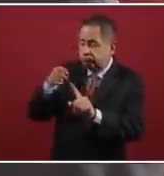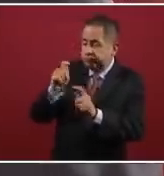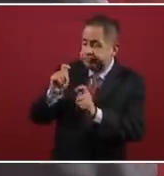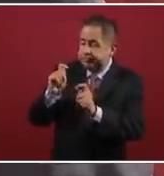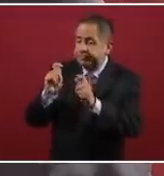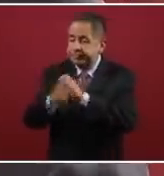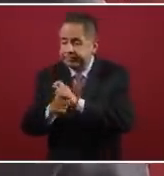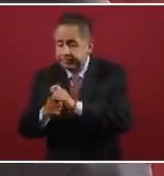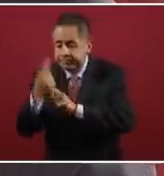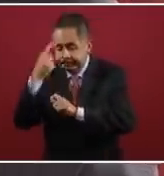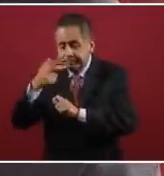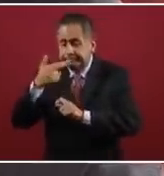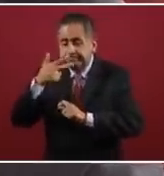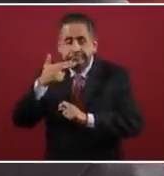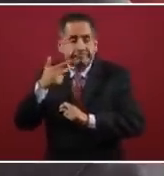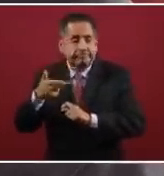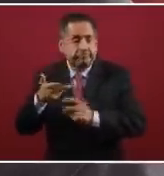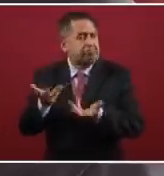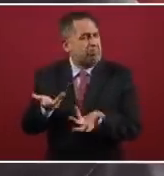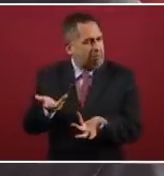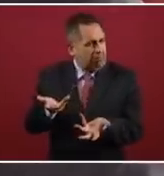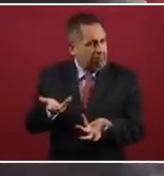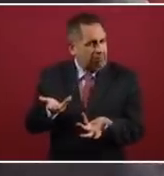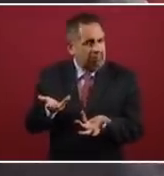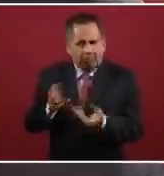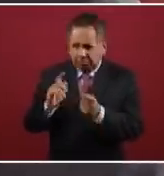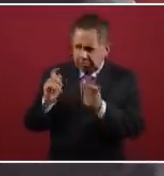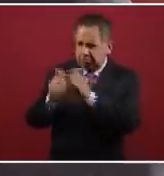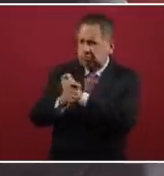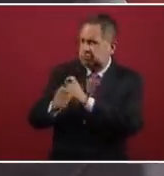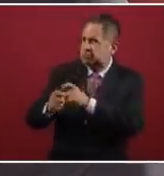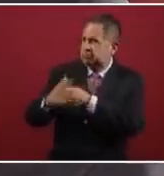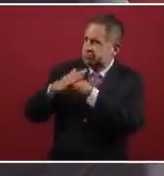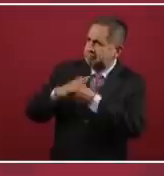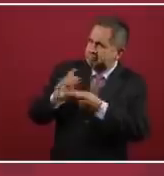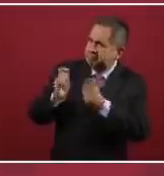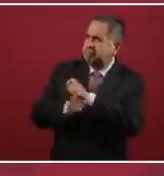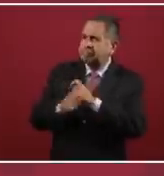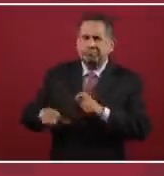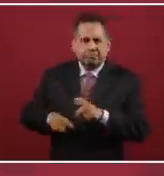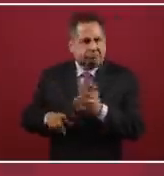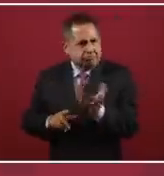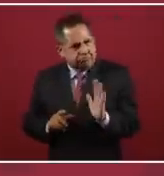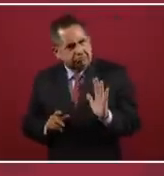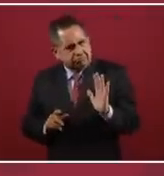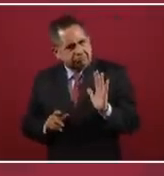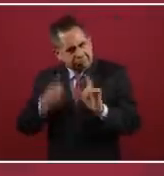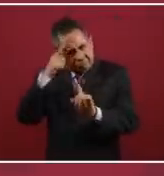cambiar al régimen,